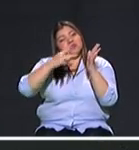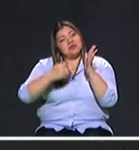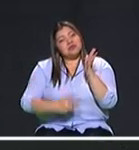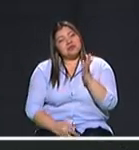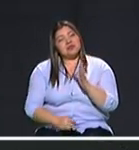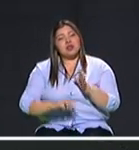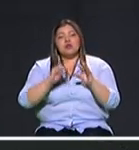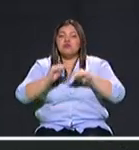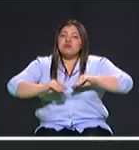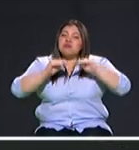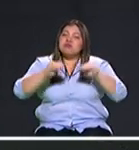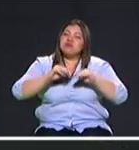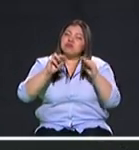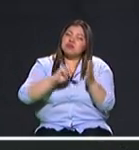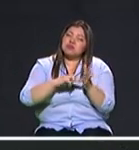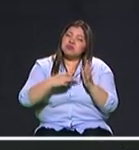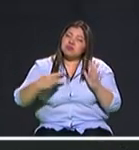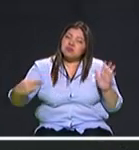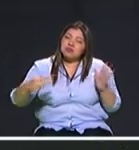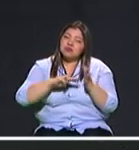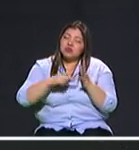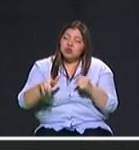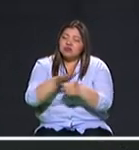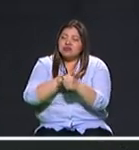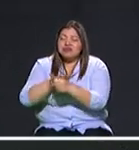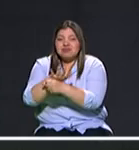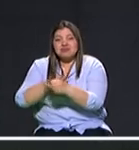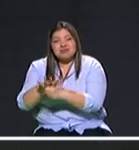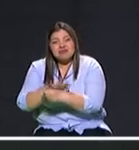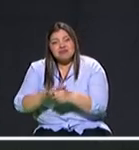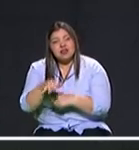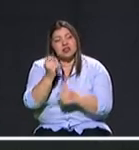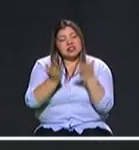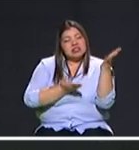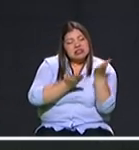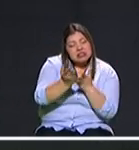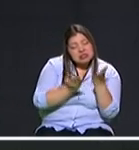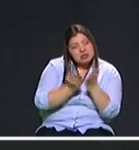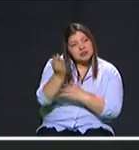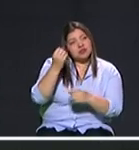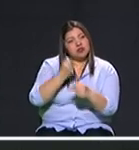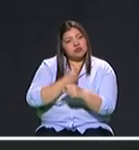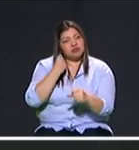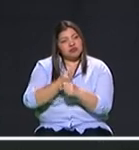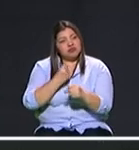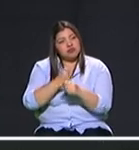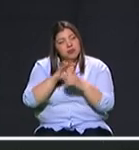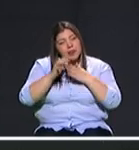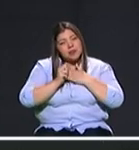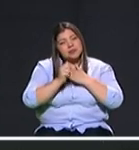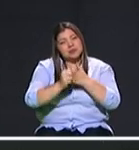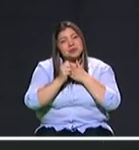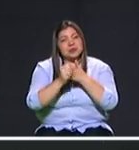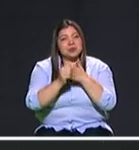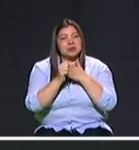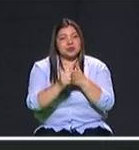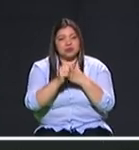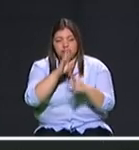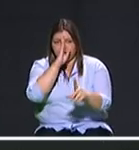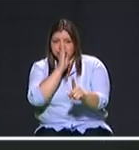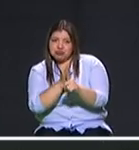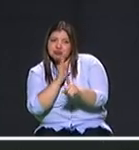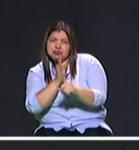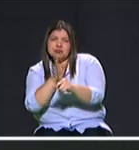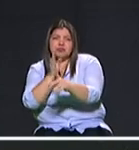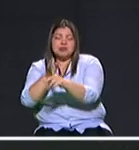tecnológica fortalecer los distritos mejorar los servicios de empleo y también la orientación vocacional para